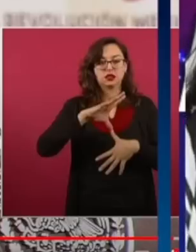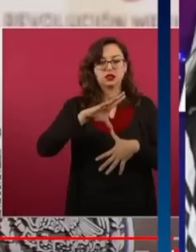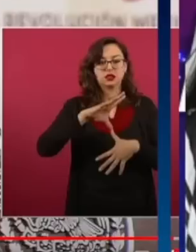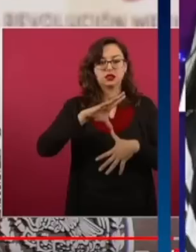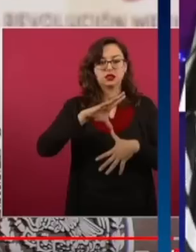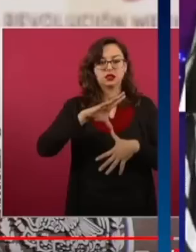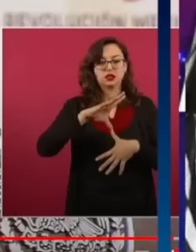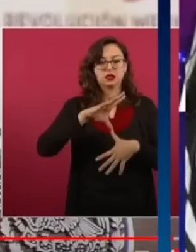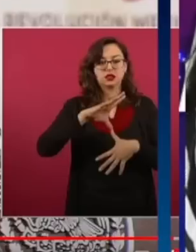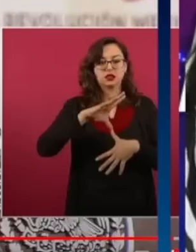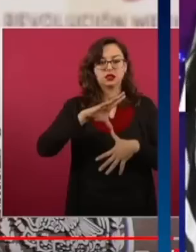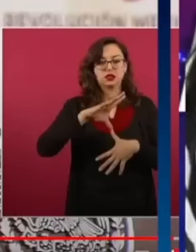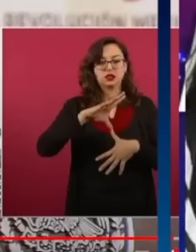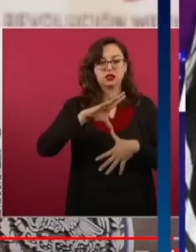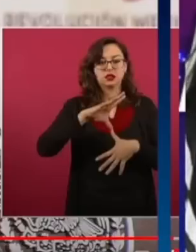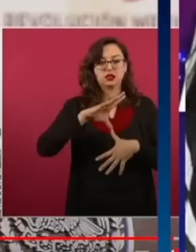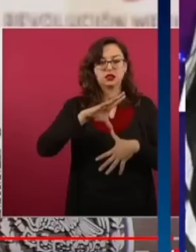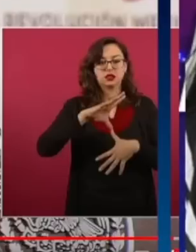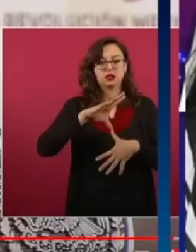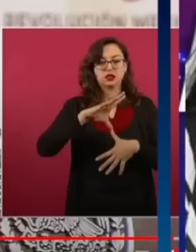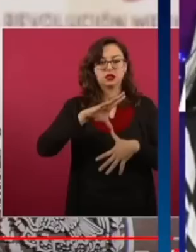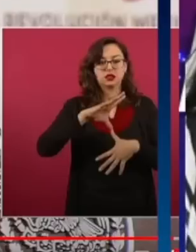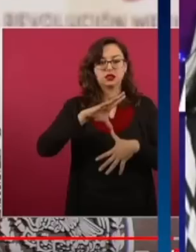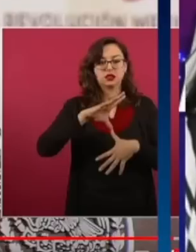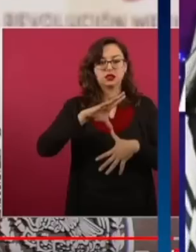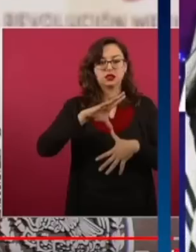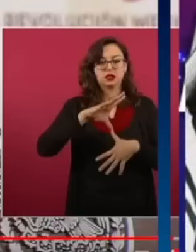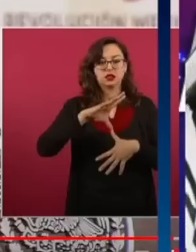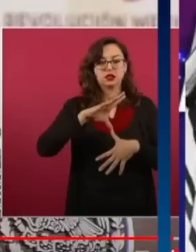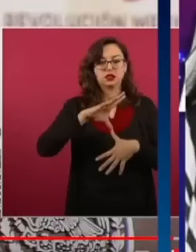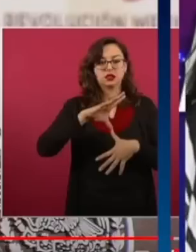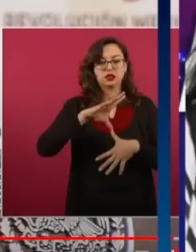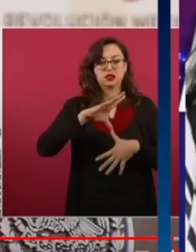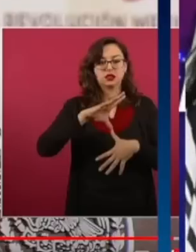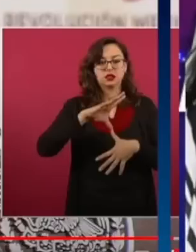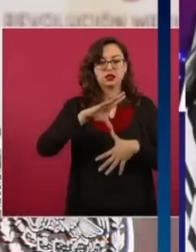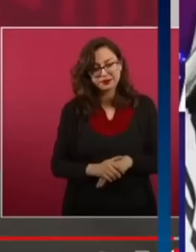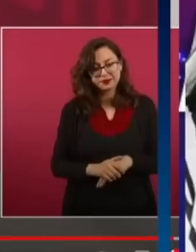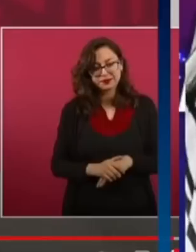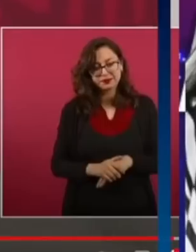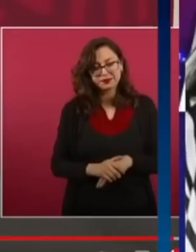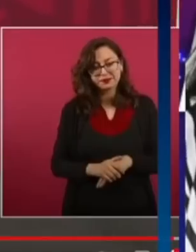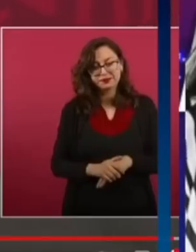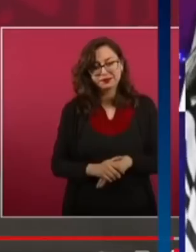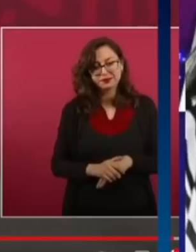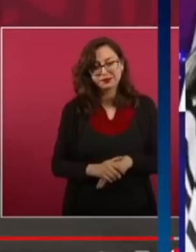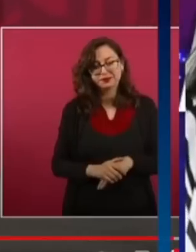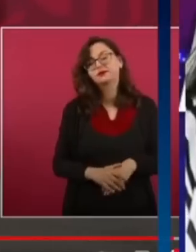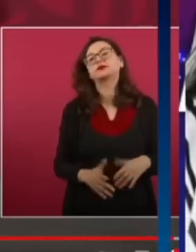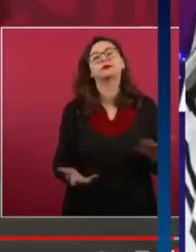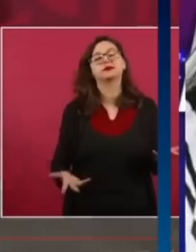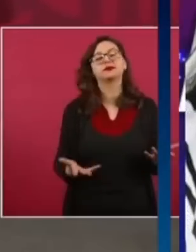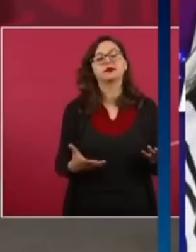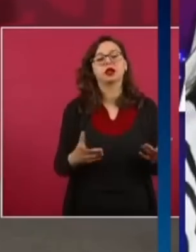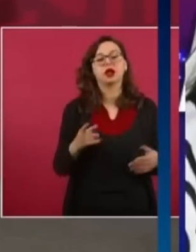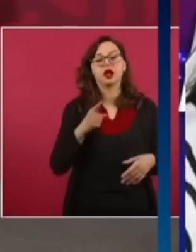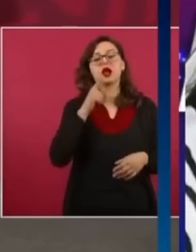latina y el caribe y en ellos nos incluimos los mexicanos vamos a escuchar este